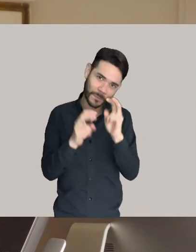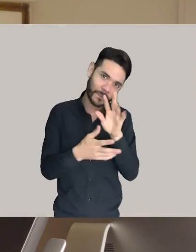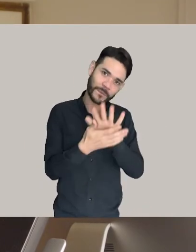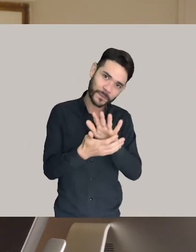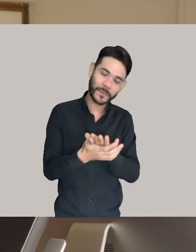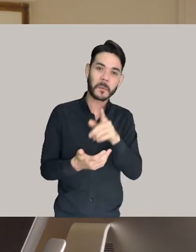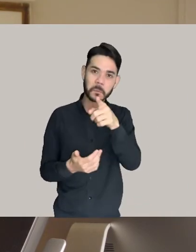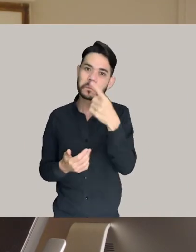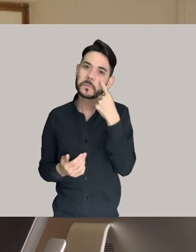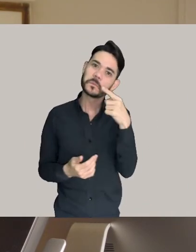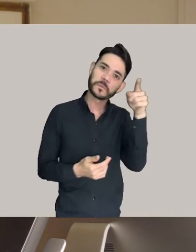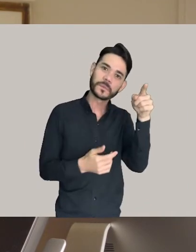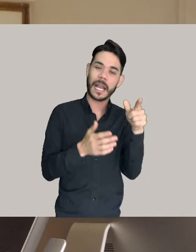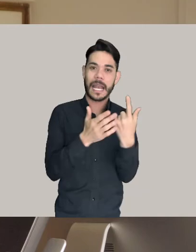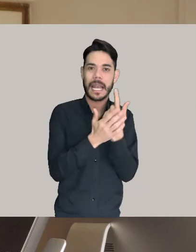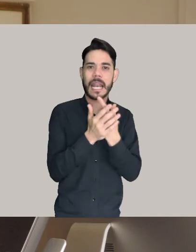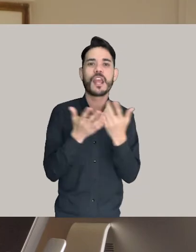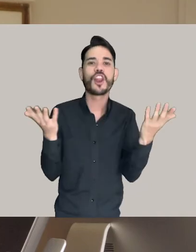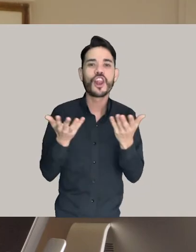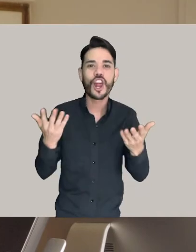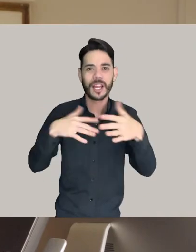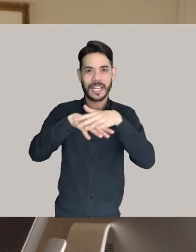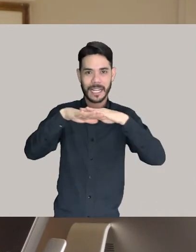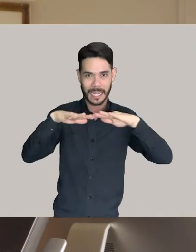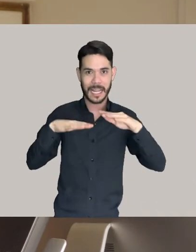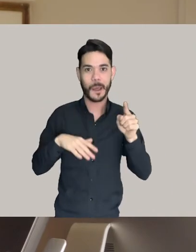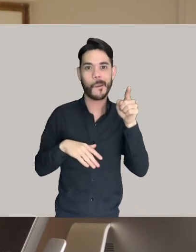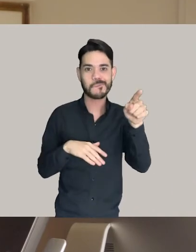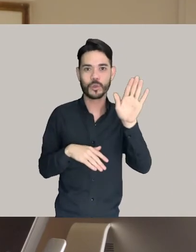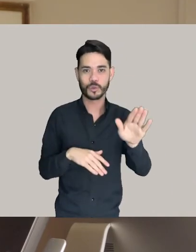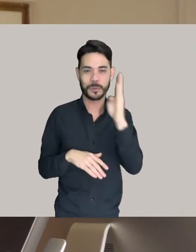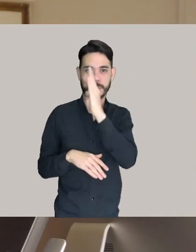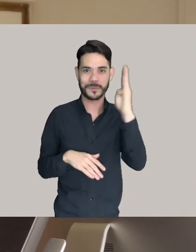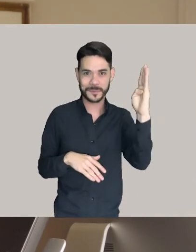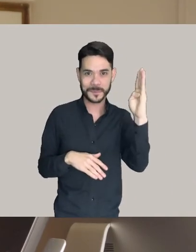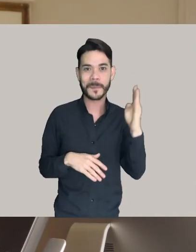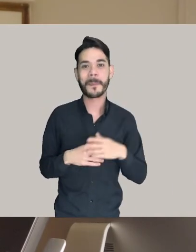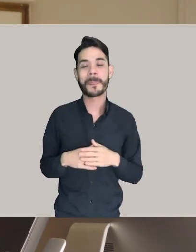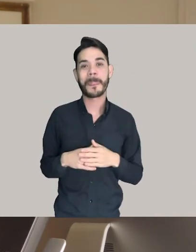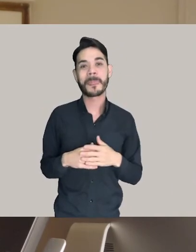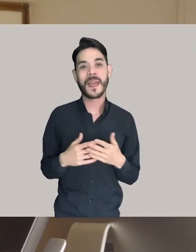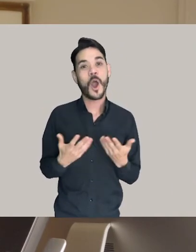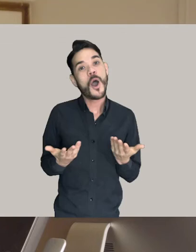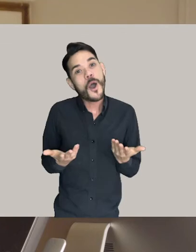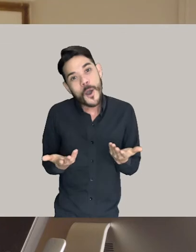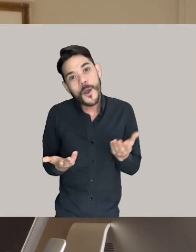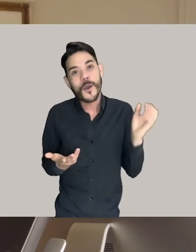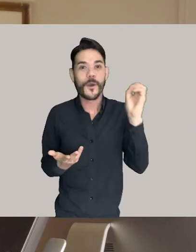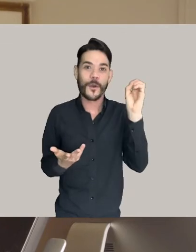entonces los invito a que conozcan el libro en las redes de la Biblioteca Luis Ángel